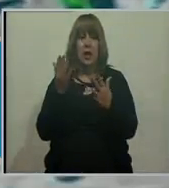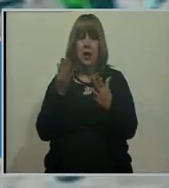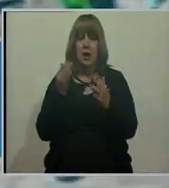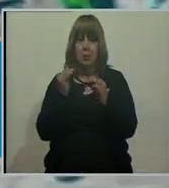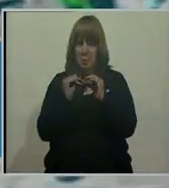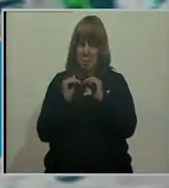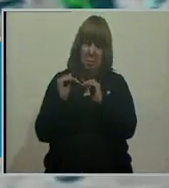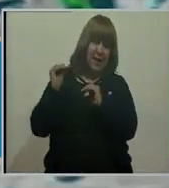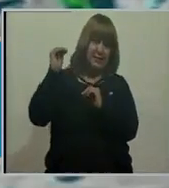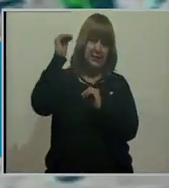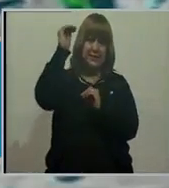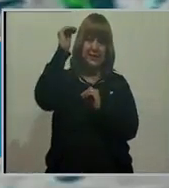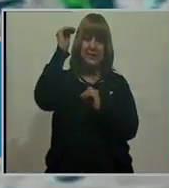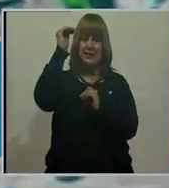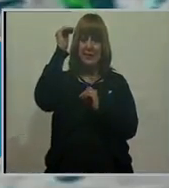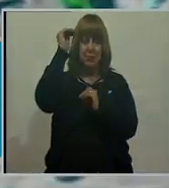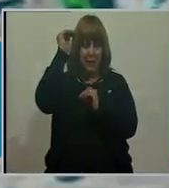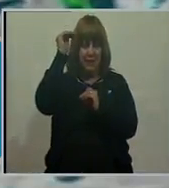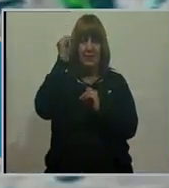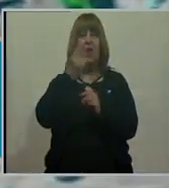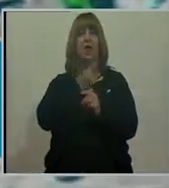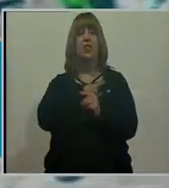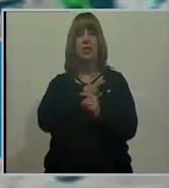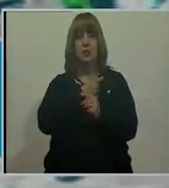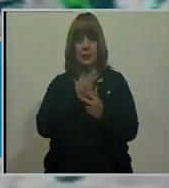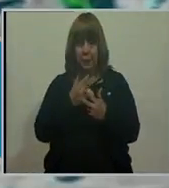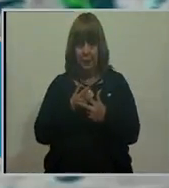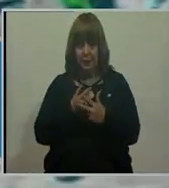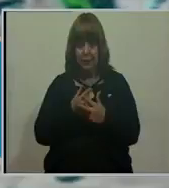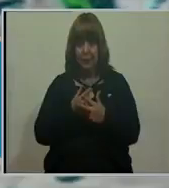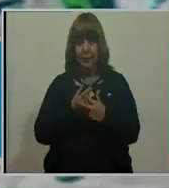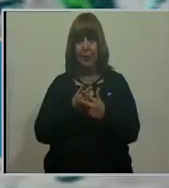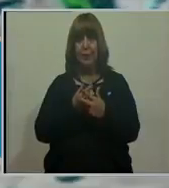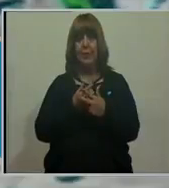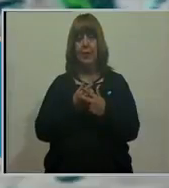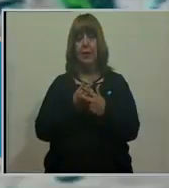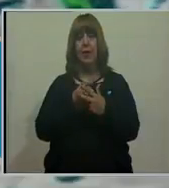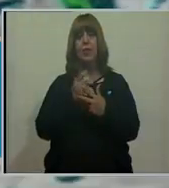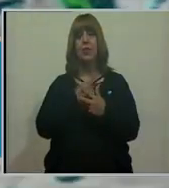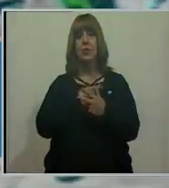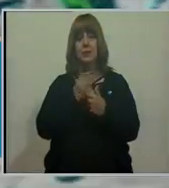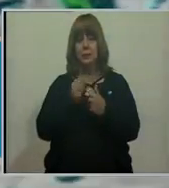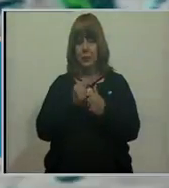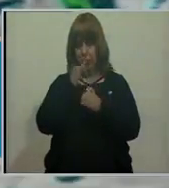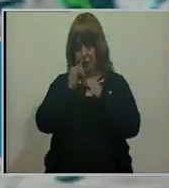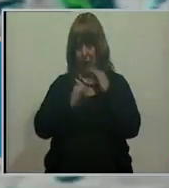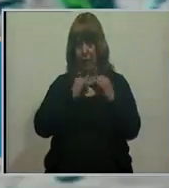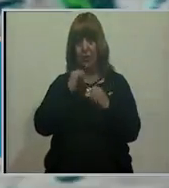dentro de las estaciones del Servicio Meteorológico Nacional. Si usted no me lo dice, no lo sé. Se lo